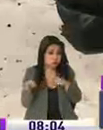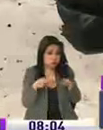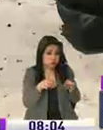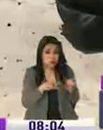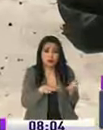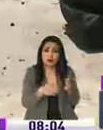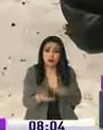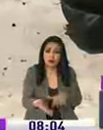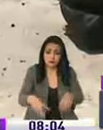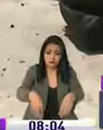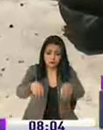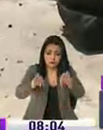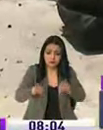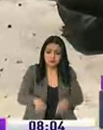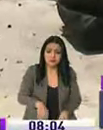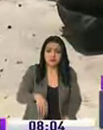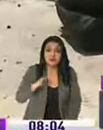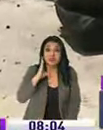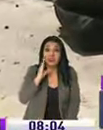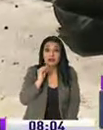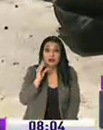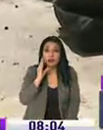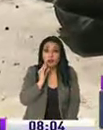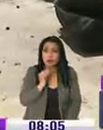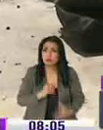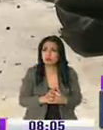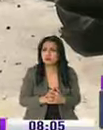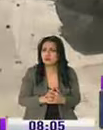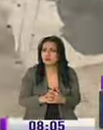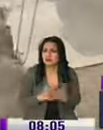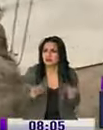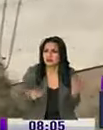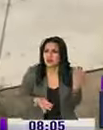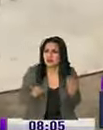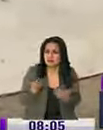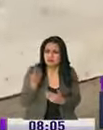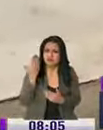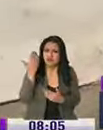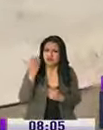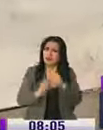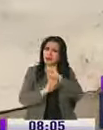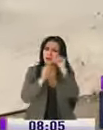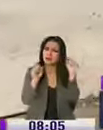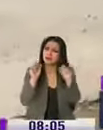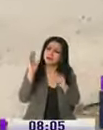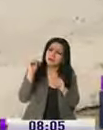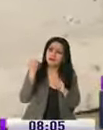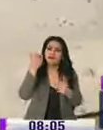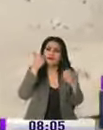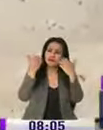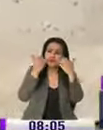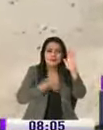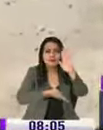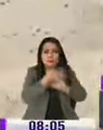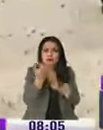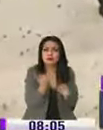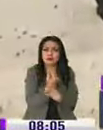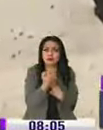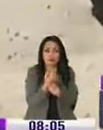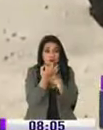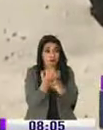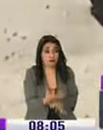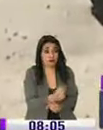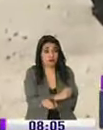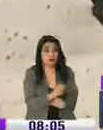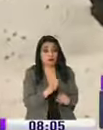cuerpo tapado con una funda negra. Todo parecía un mal sueño. Hace pocas horas en la mañana salió de casa sin imaginarse que la muerte